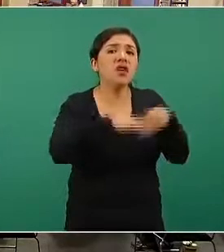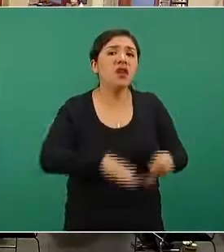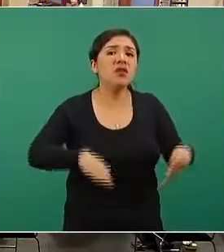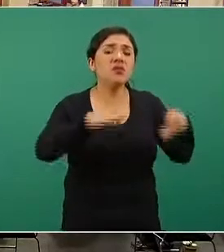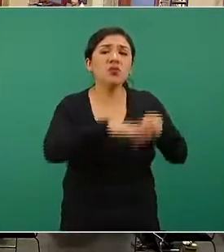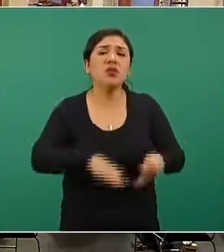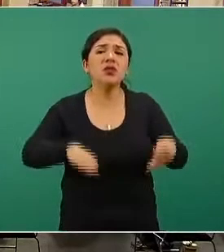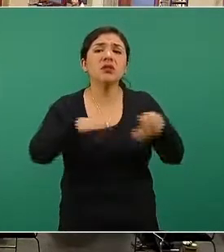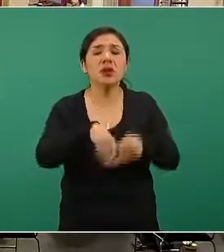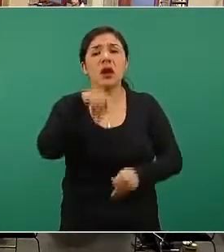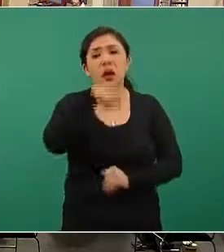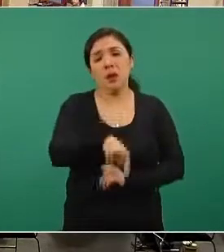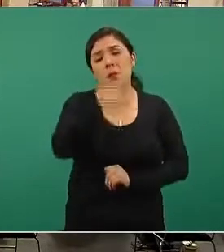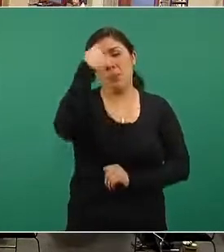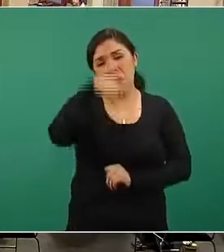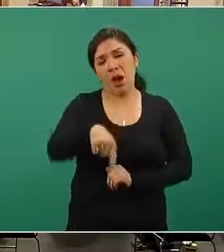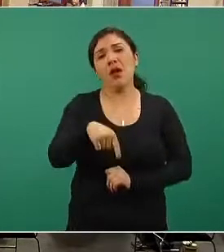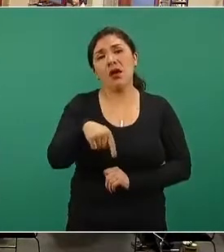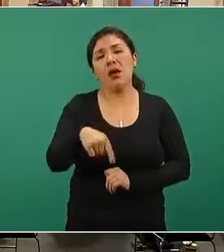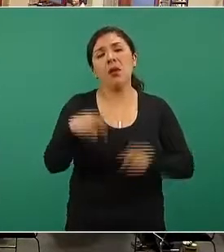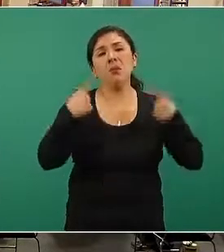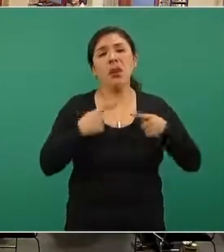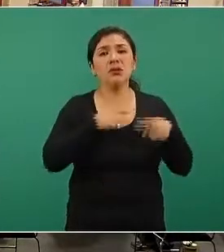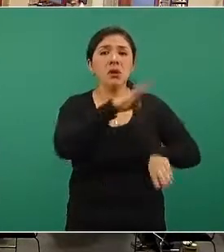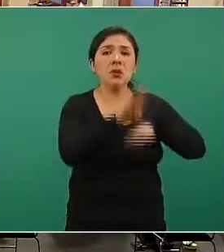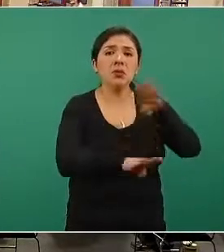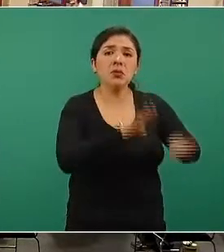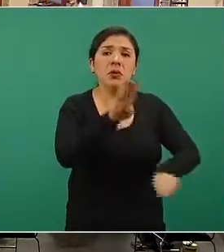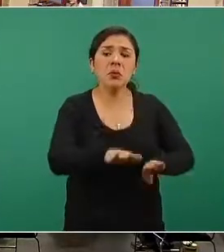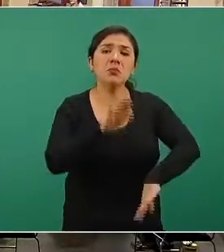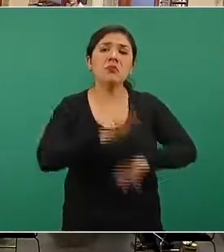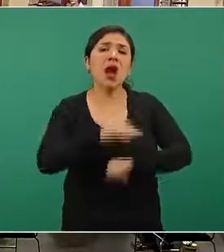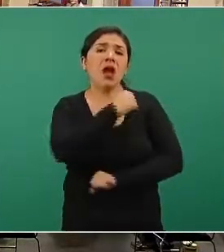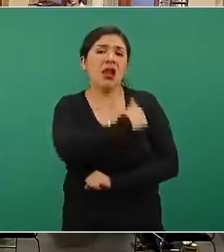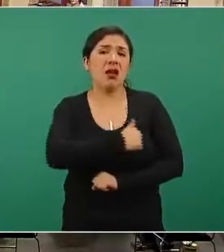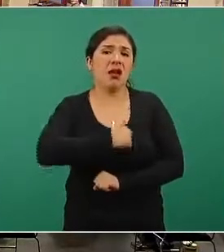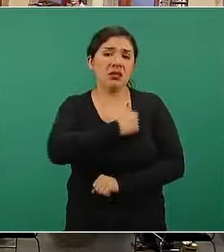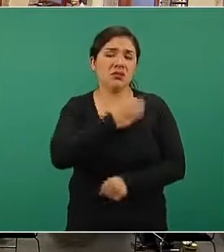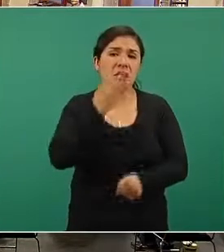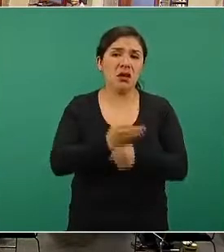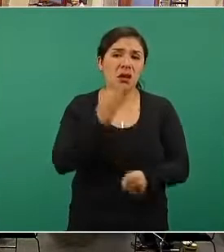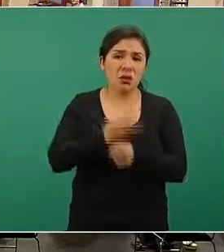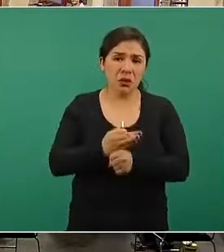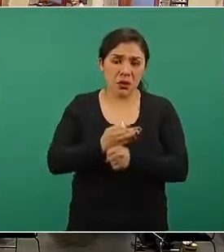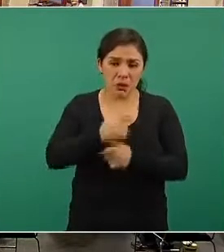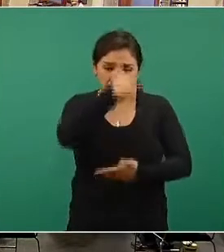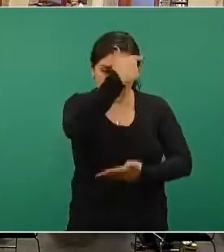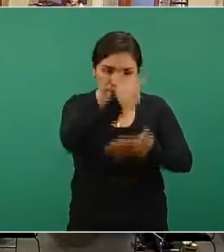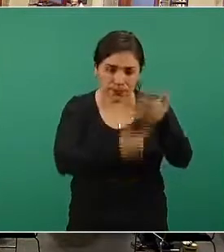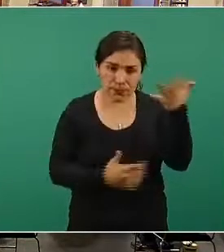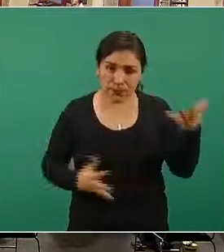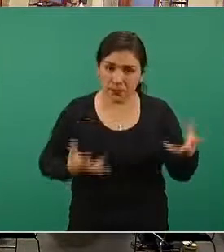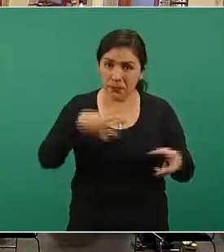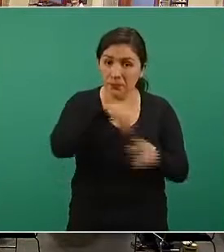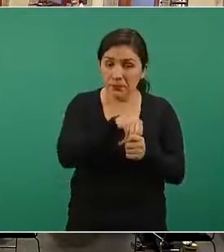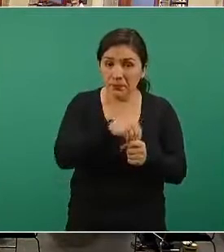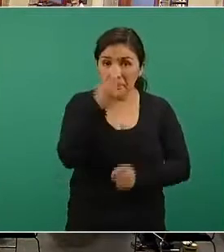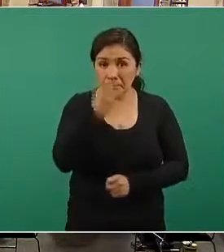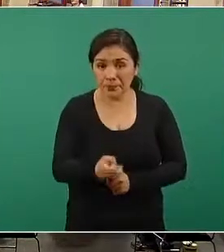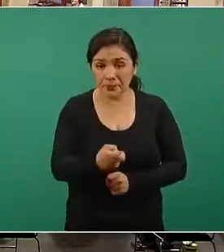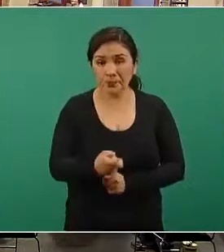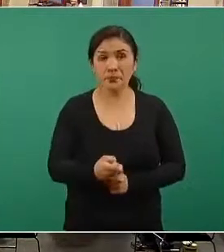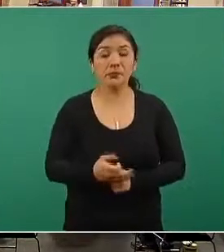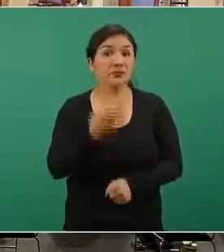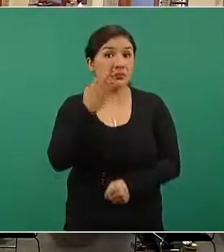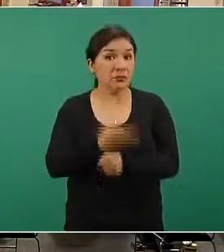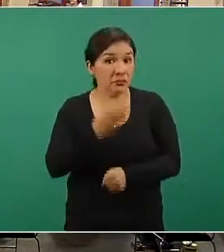se refiere a las defunciones que lamentablemente hasta el momento se han llevado a cabo, ¿no? No tengo